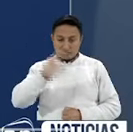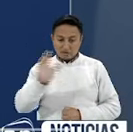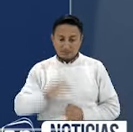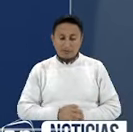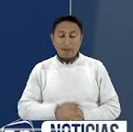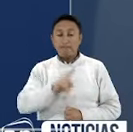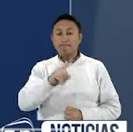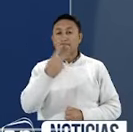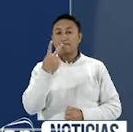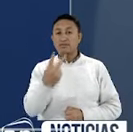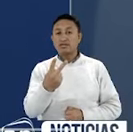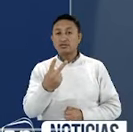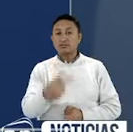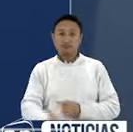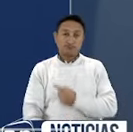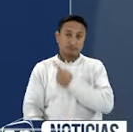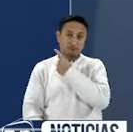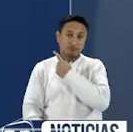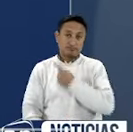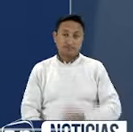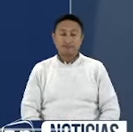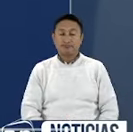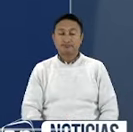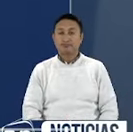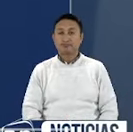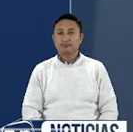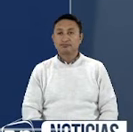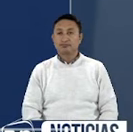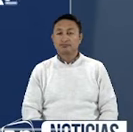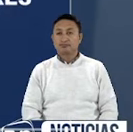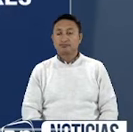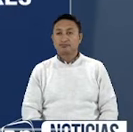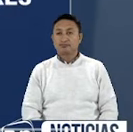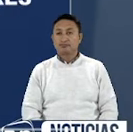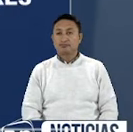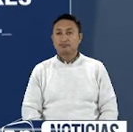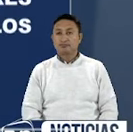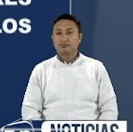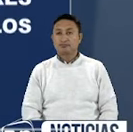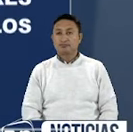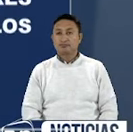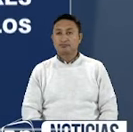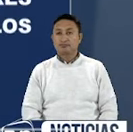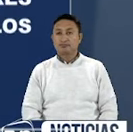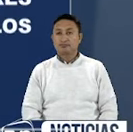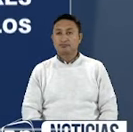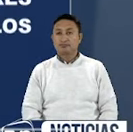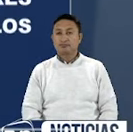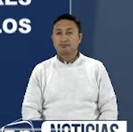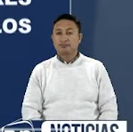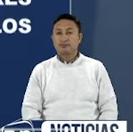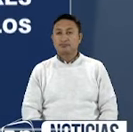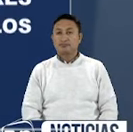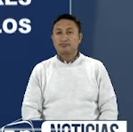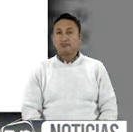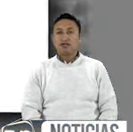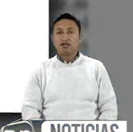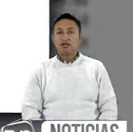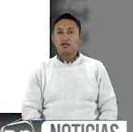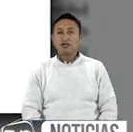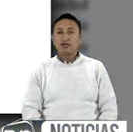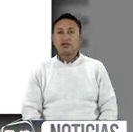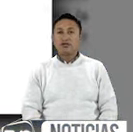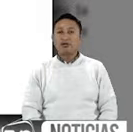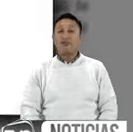la pregunta número 2, que propone que las Fuerzas Armadas realicen el control de armas en las rutas a las prisiones, se argumenta